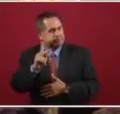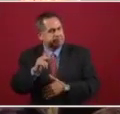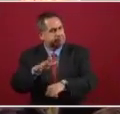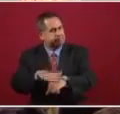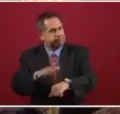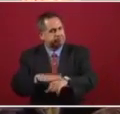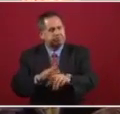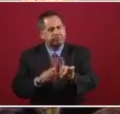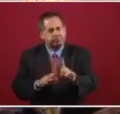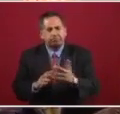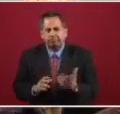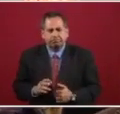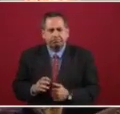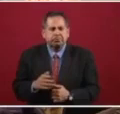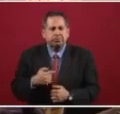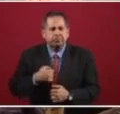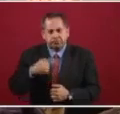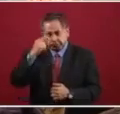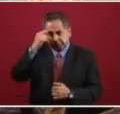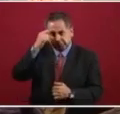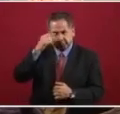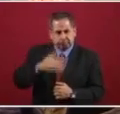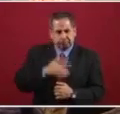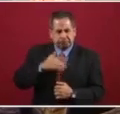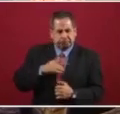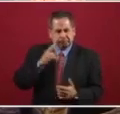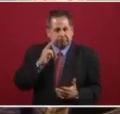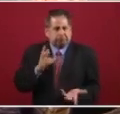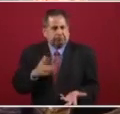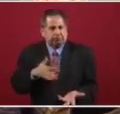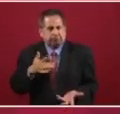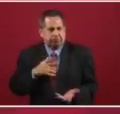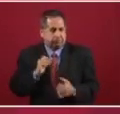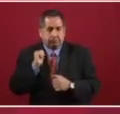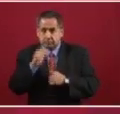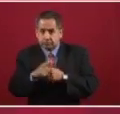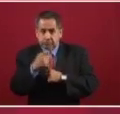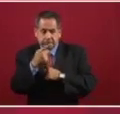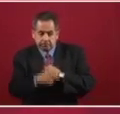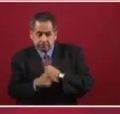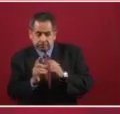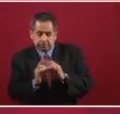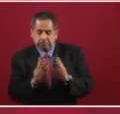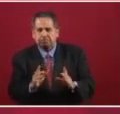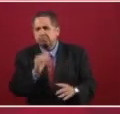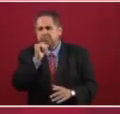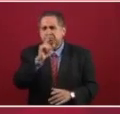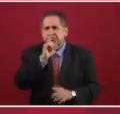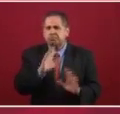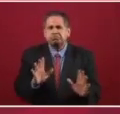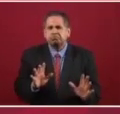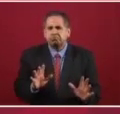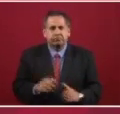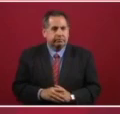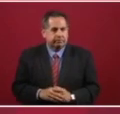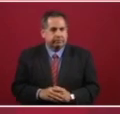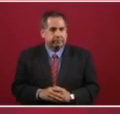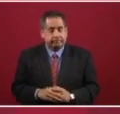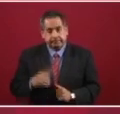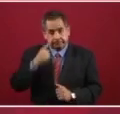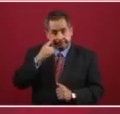no veo en la actualidad ningún riesgo. Hay, desde luego,